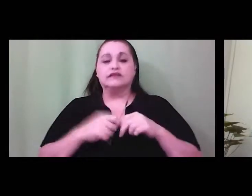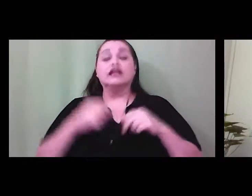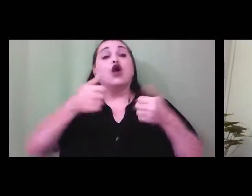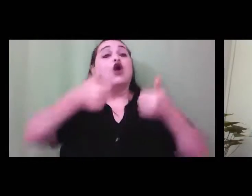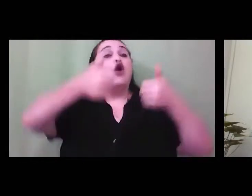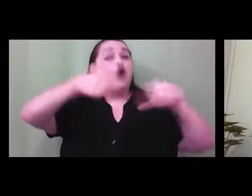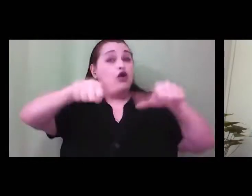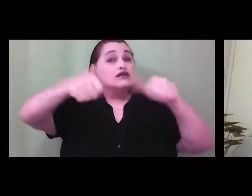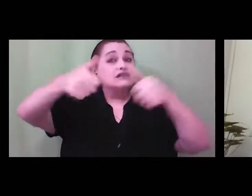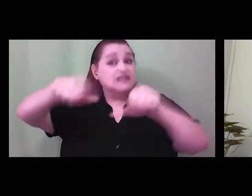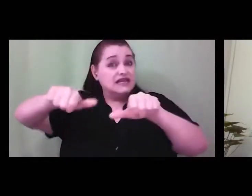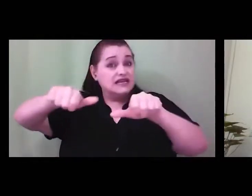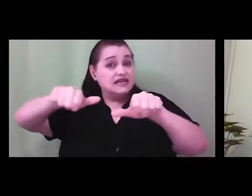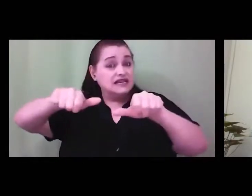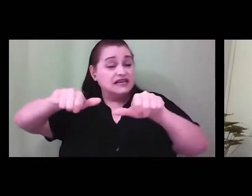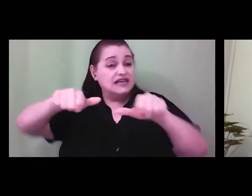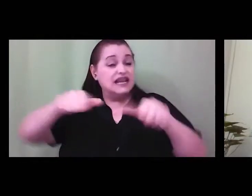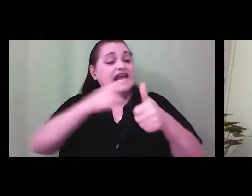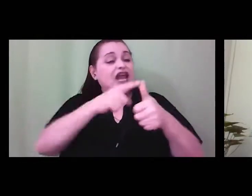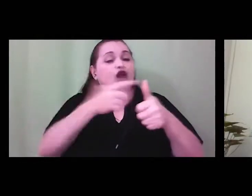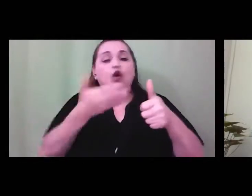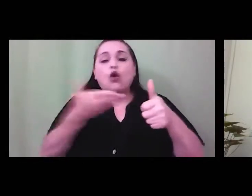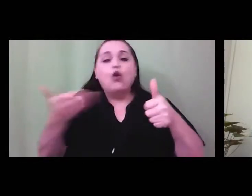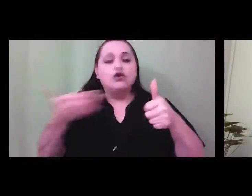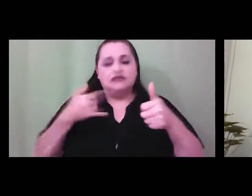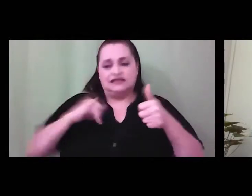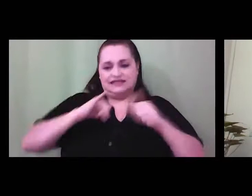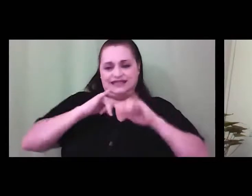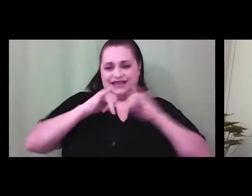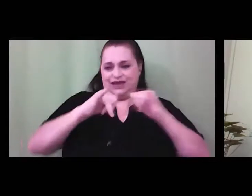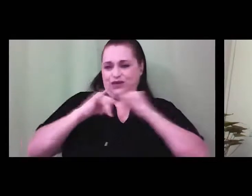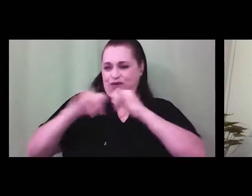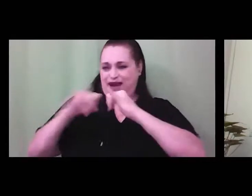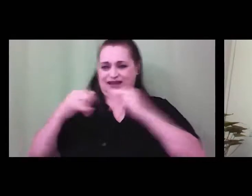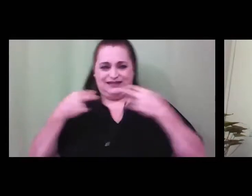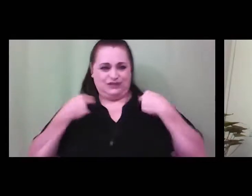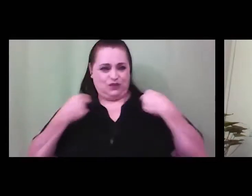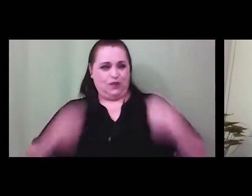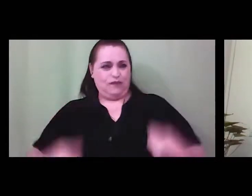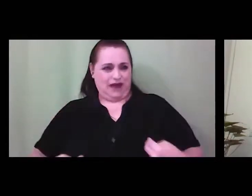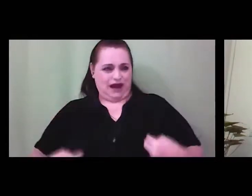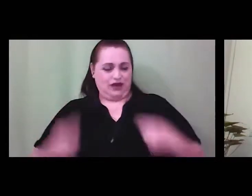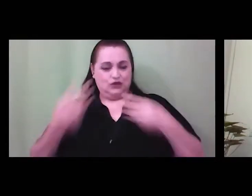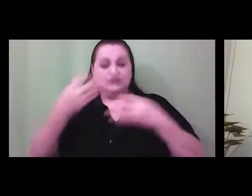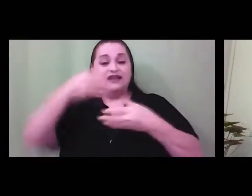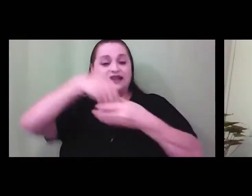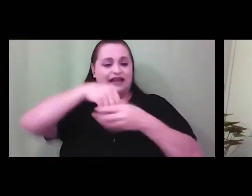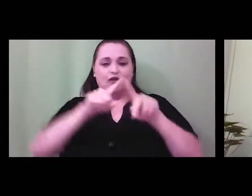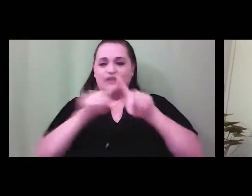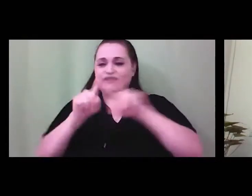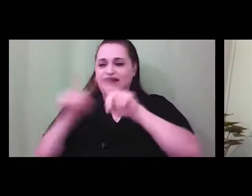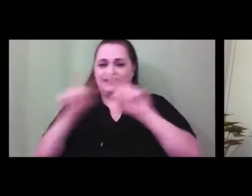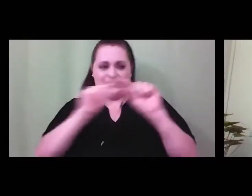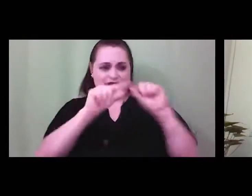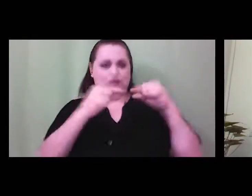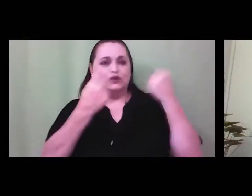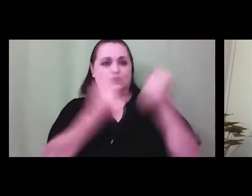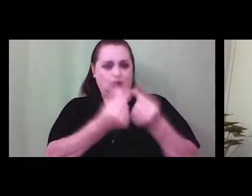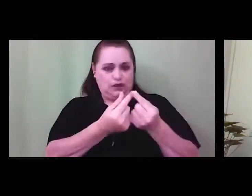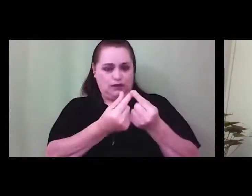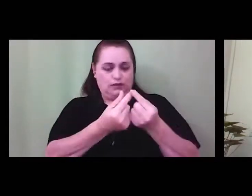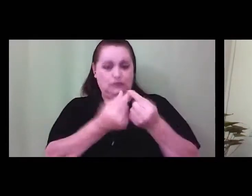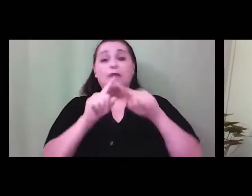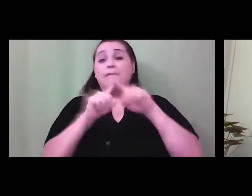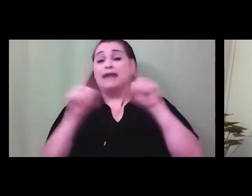Coincidir en aquellas cosas que nos hace comunes a los seres humanos dentro de los distintos grupos,